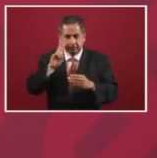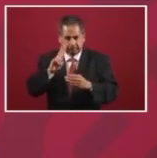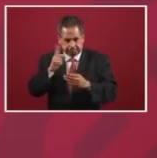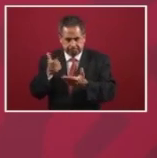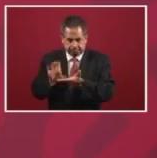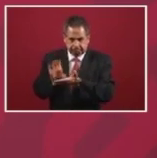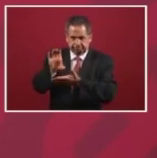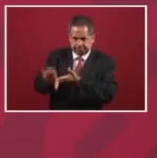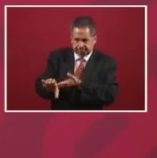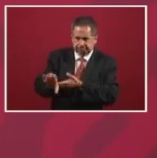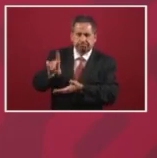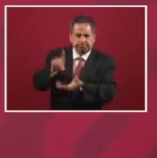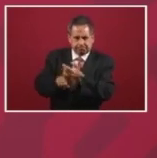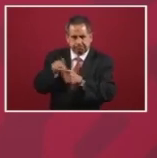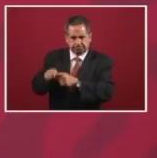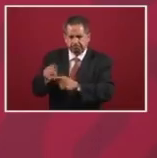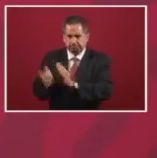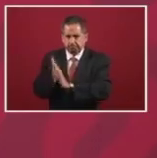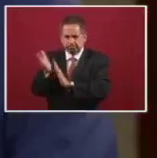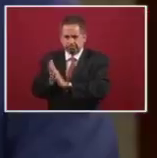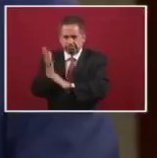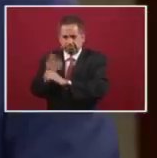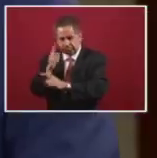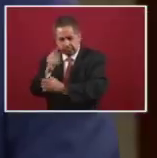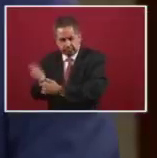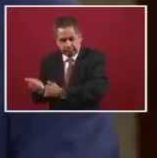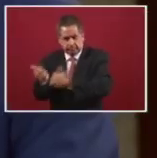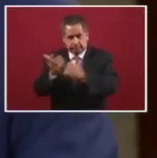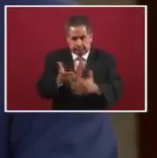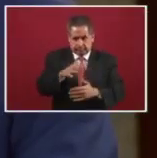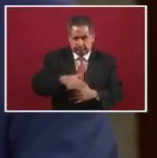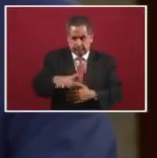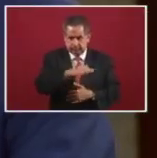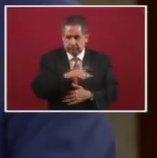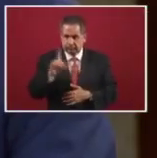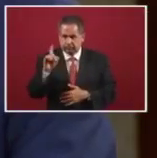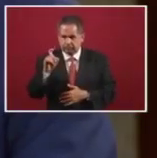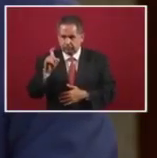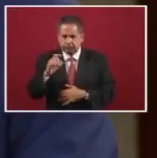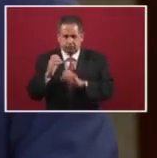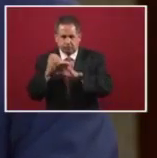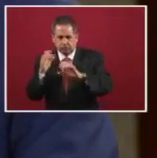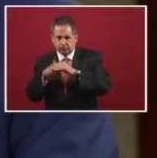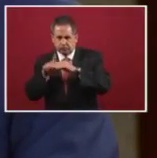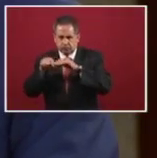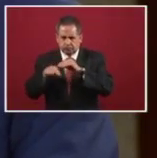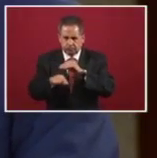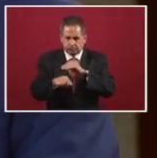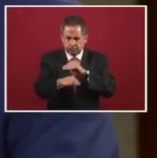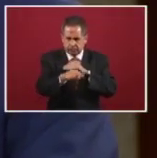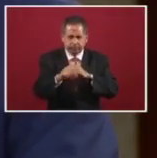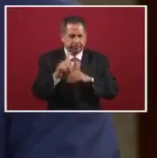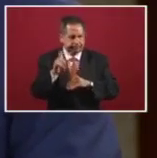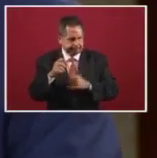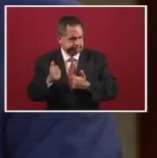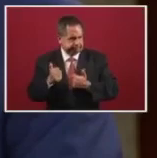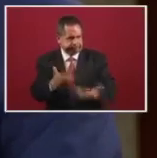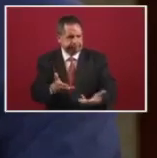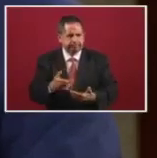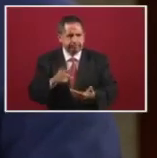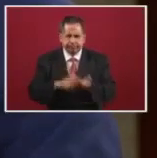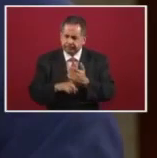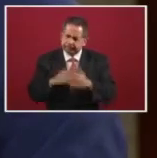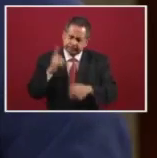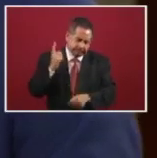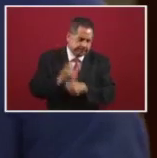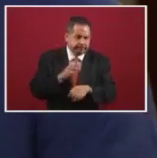en eso, para llevar el agua en un acueducto y que se tenga, lo